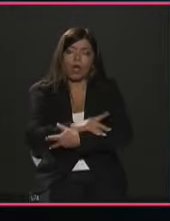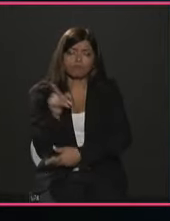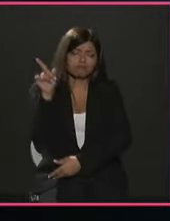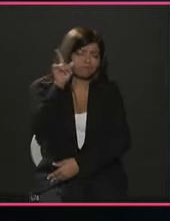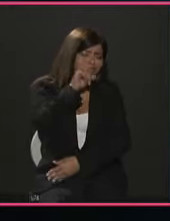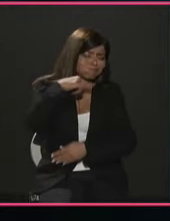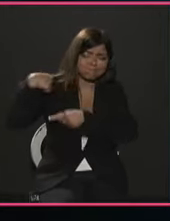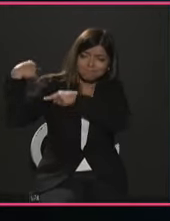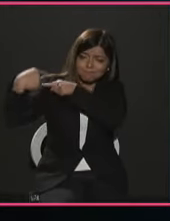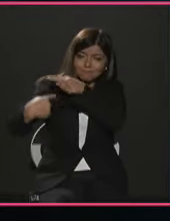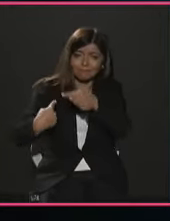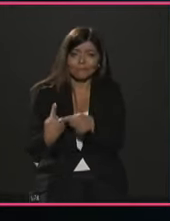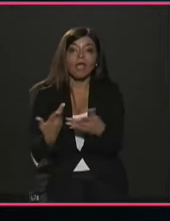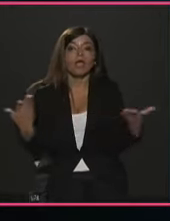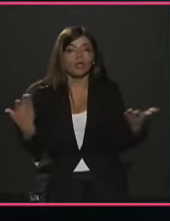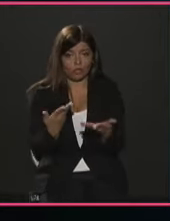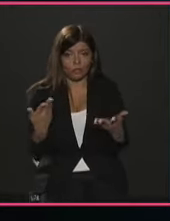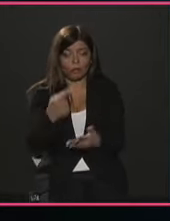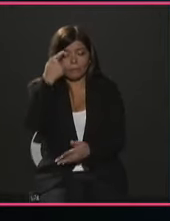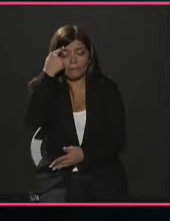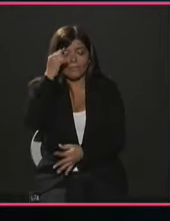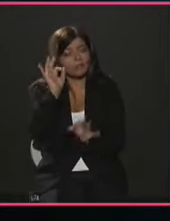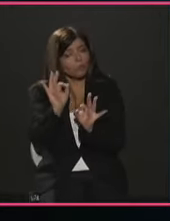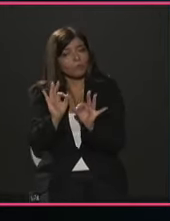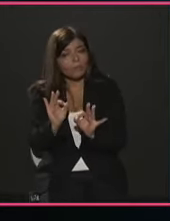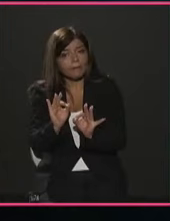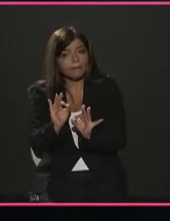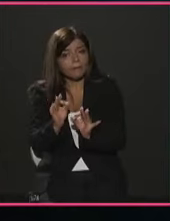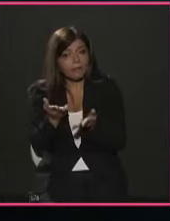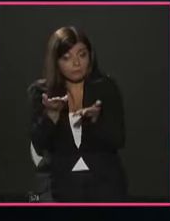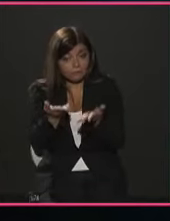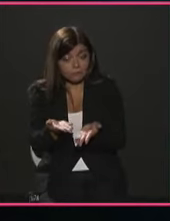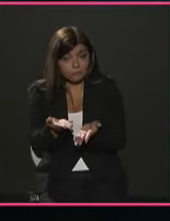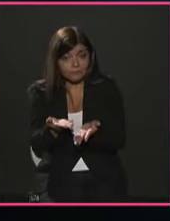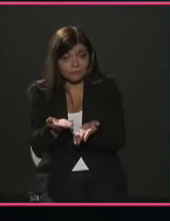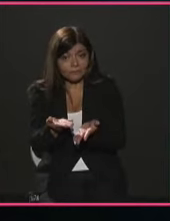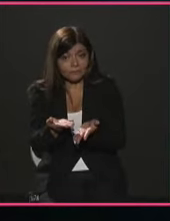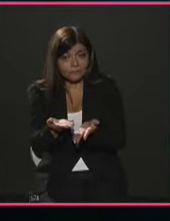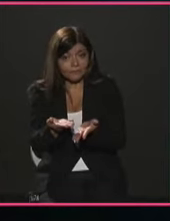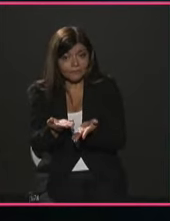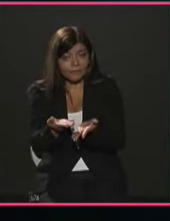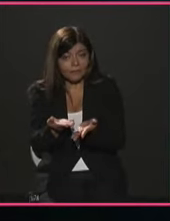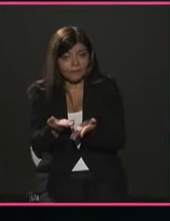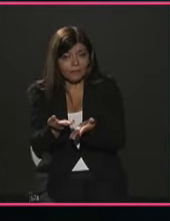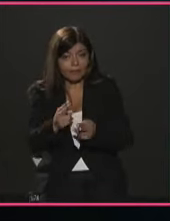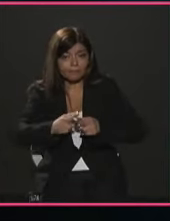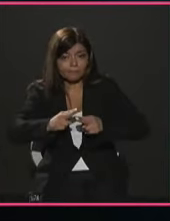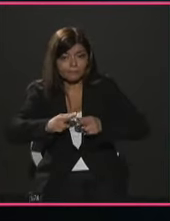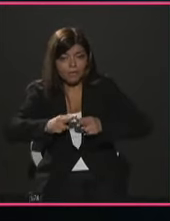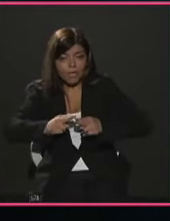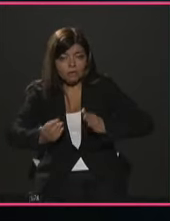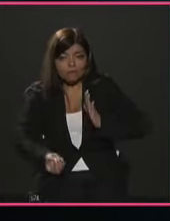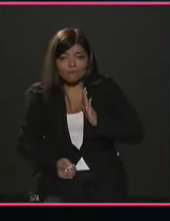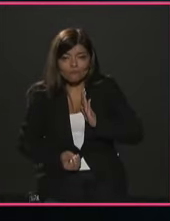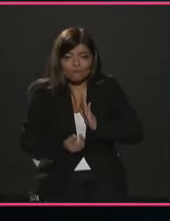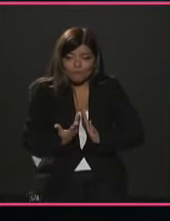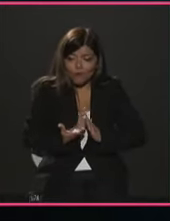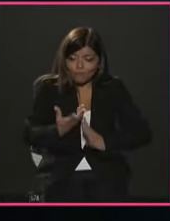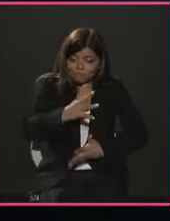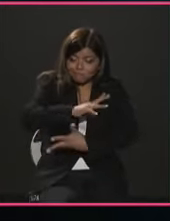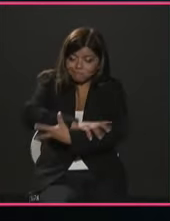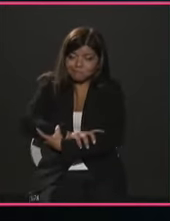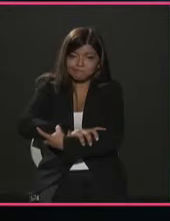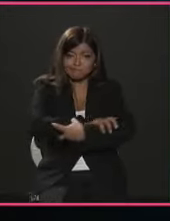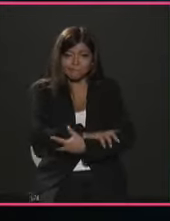Generación lo hacemos pensando justamente en esto en crear nuevas cadenas de valor en